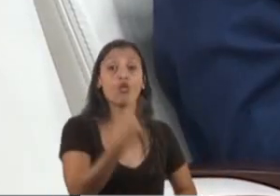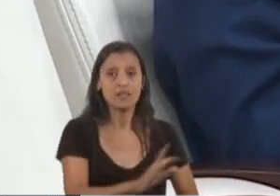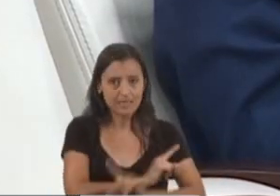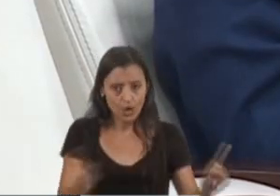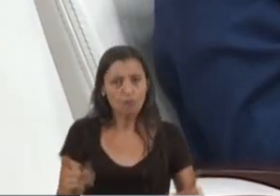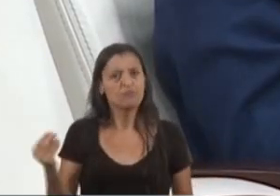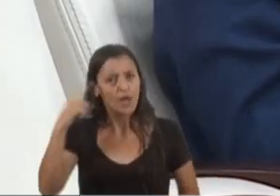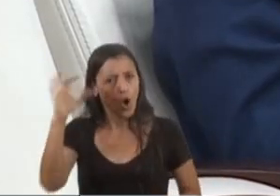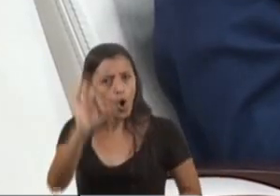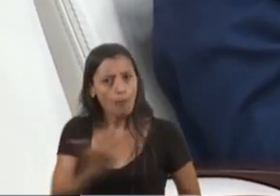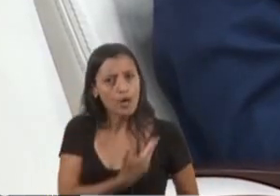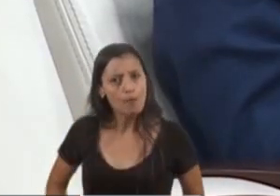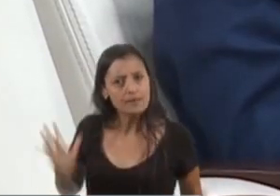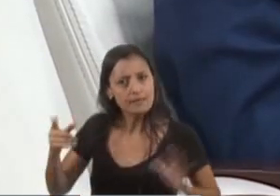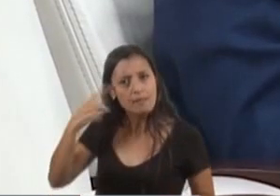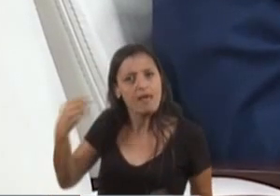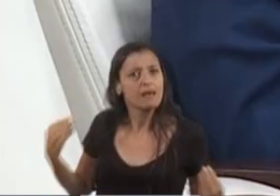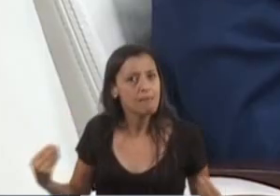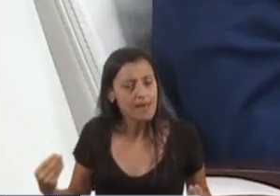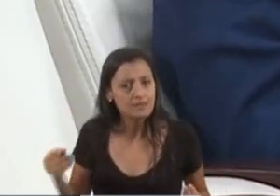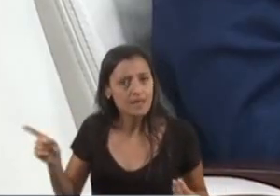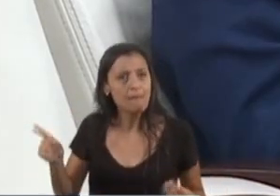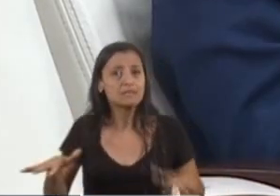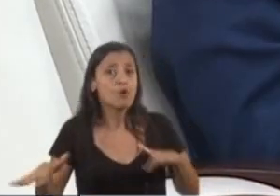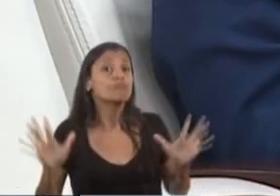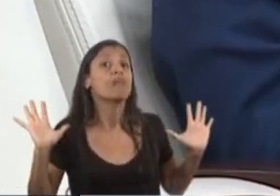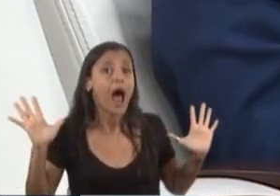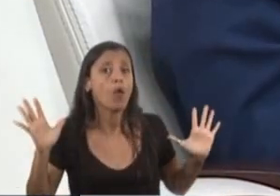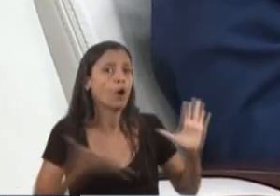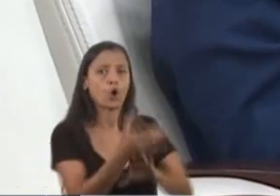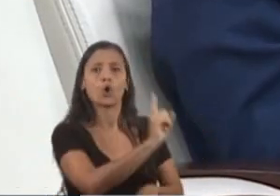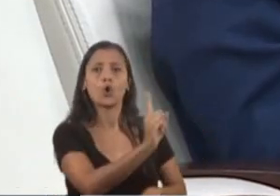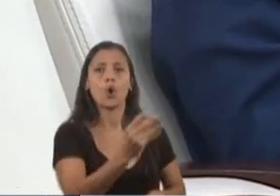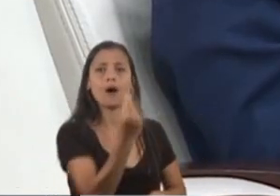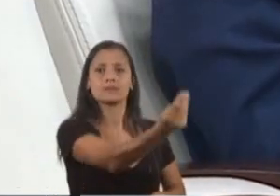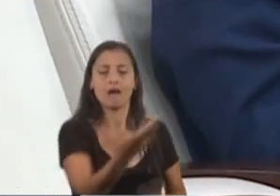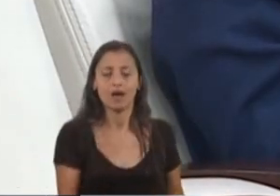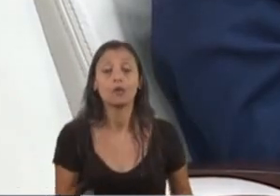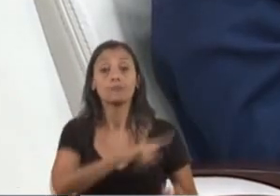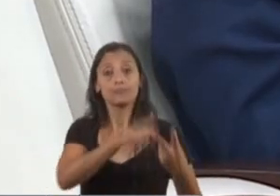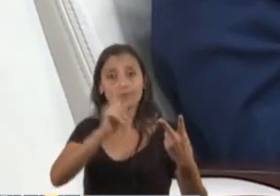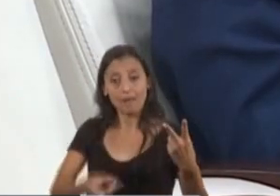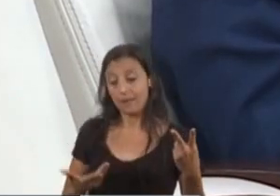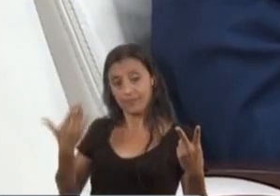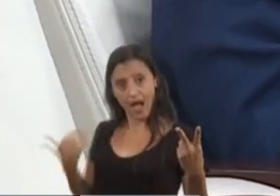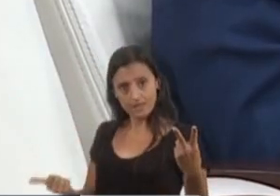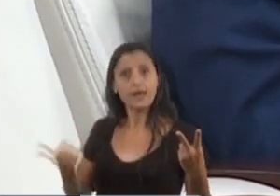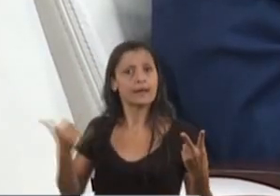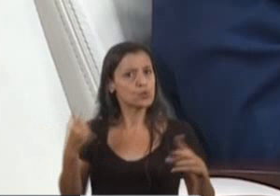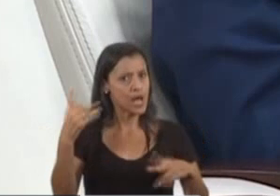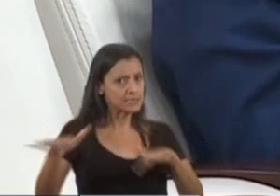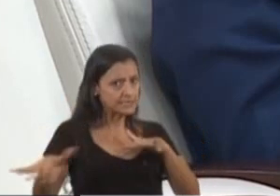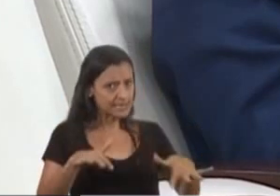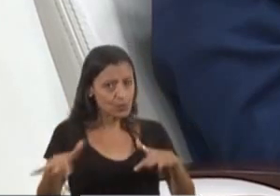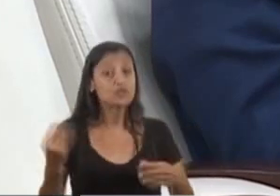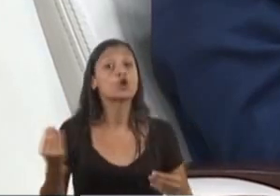opina el presidente Milei de esta posibilidad? Y la segunda es, ayer hubo un episodio